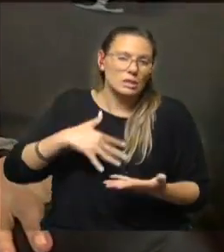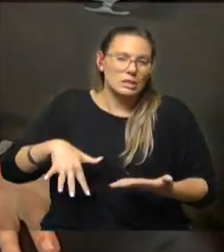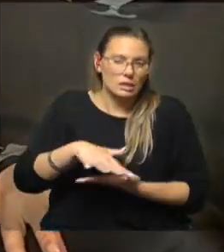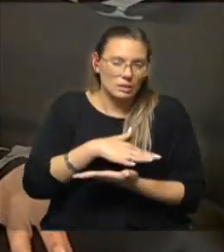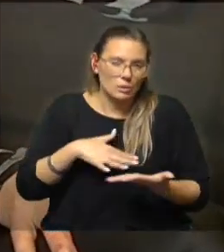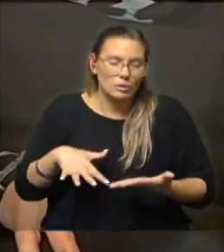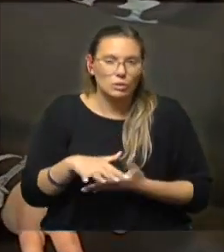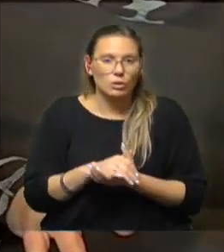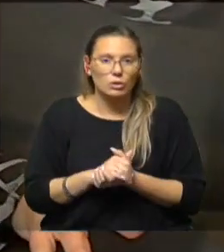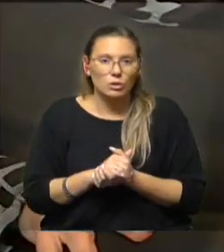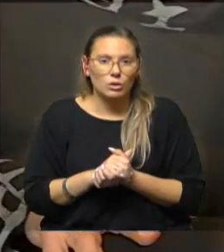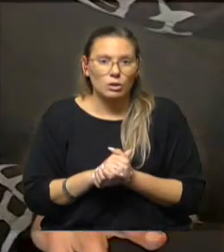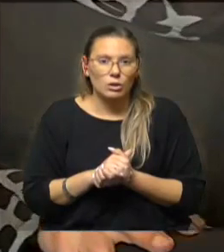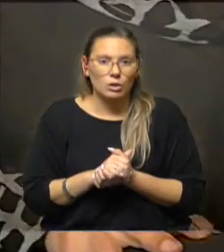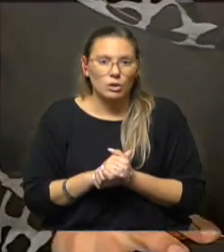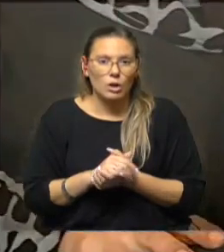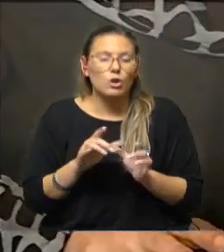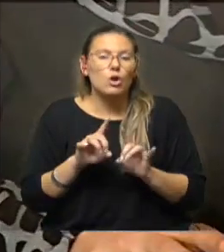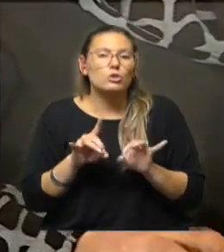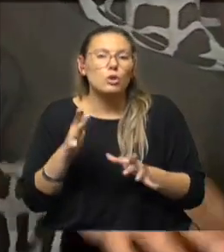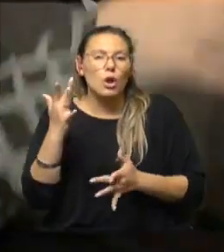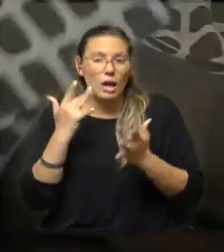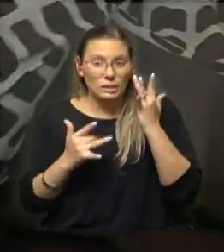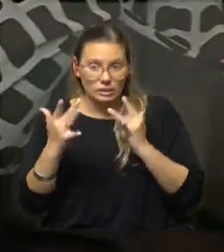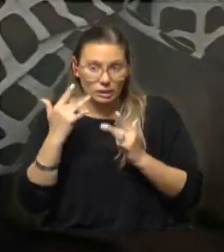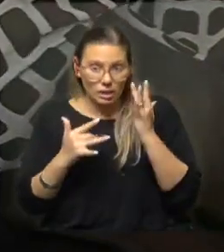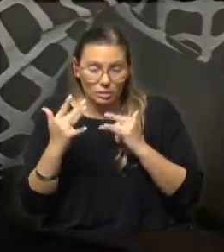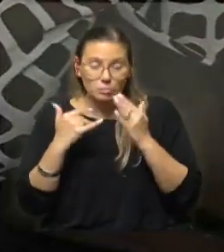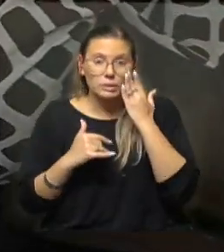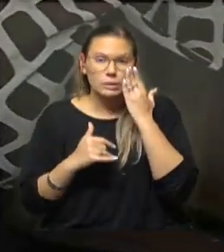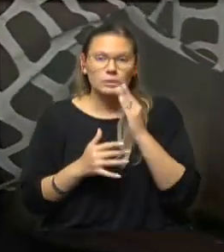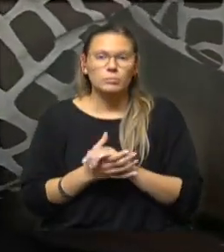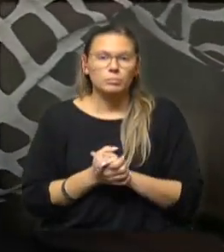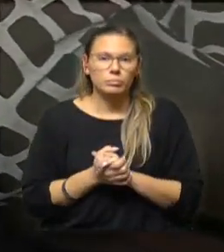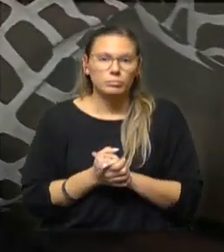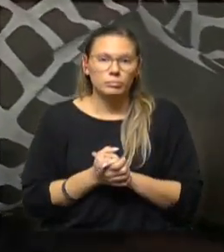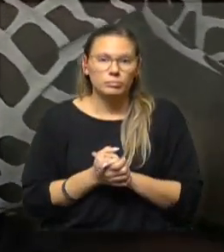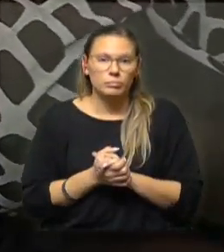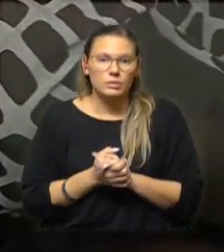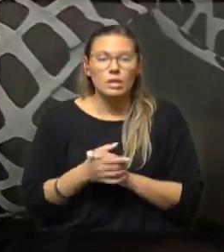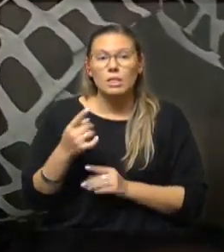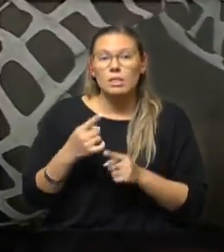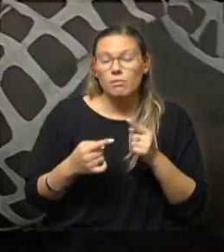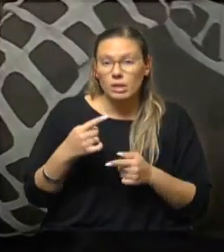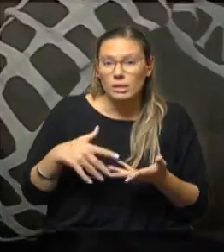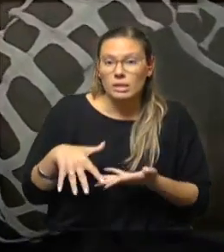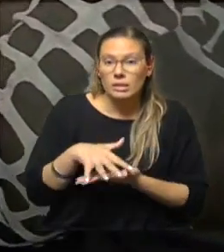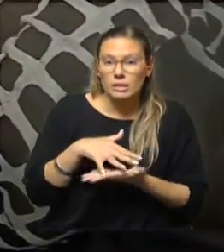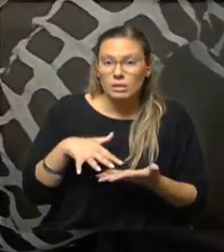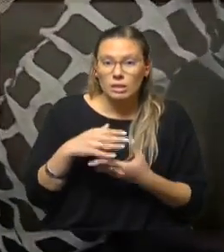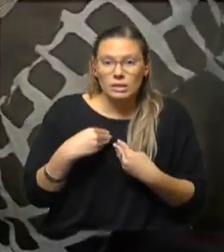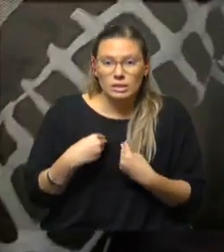reunión no solo artística, mas una reunión dos tempos. Eu sinto que é